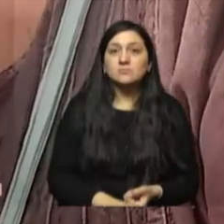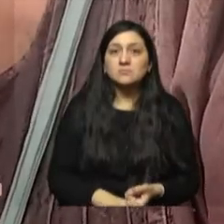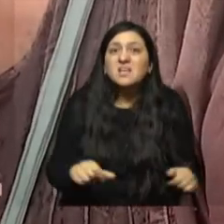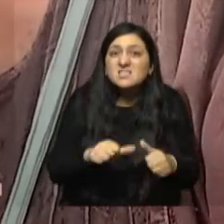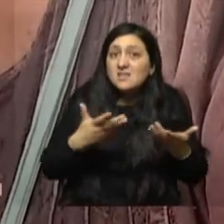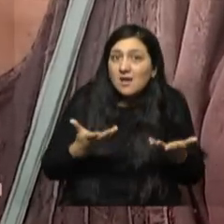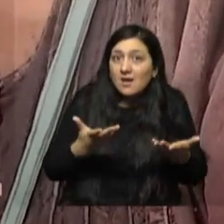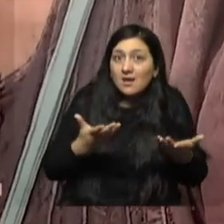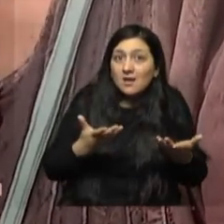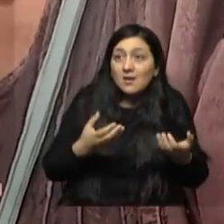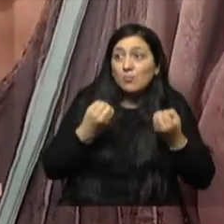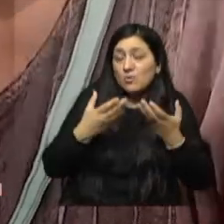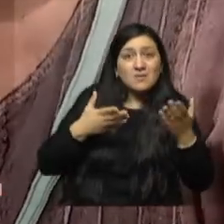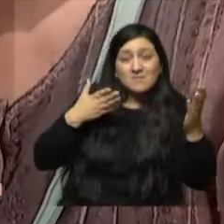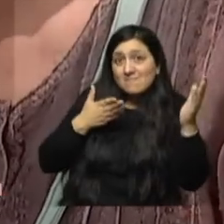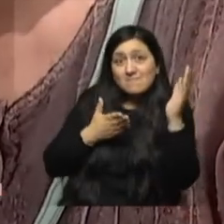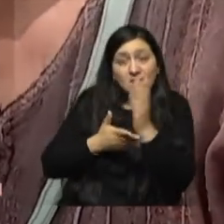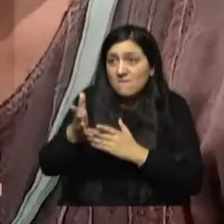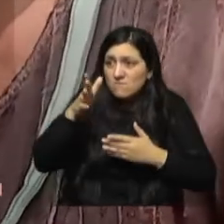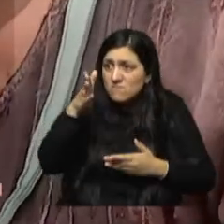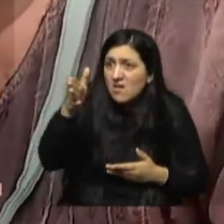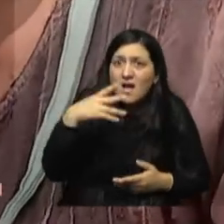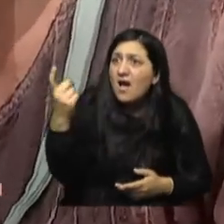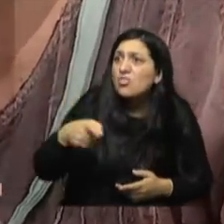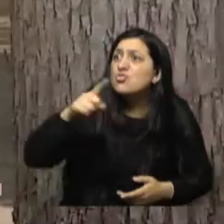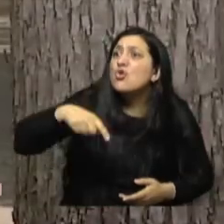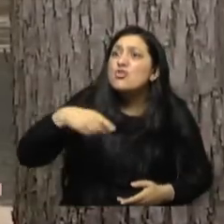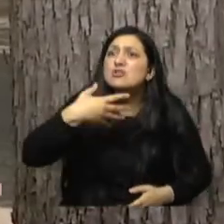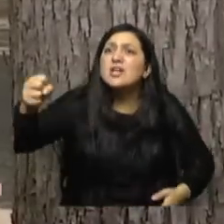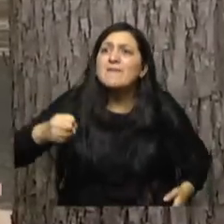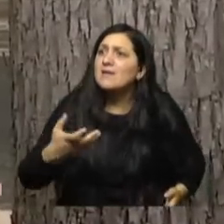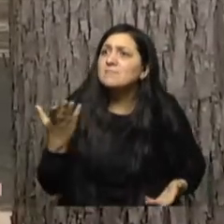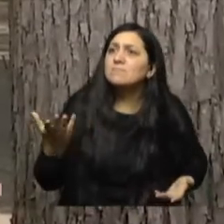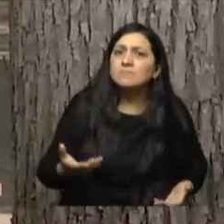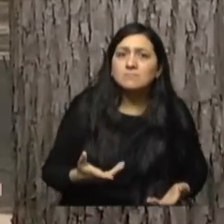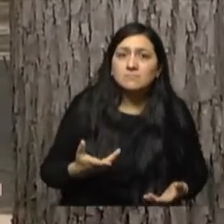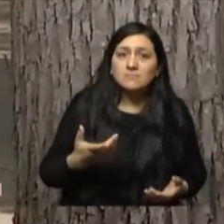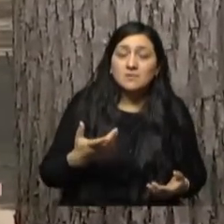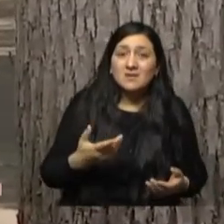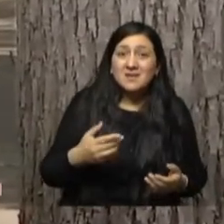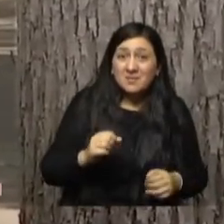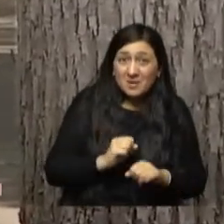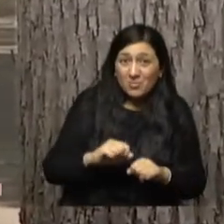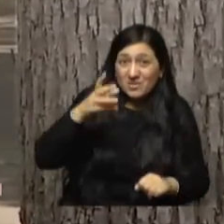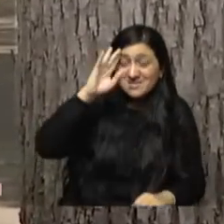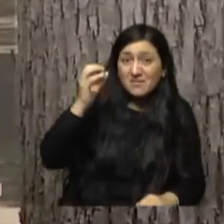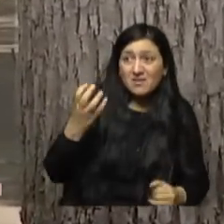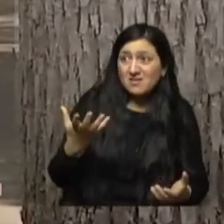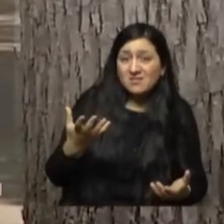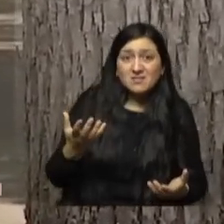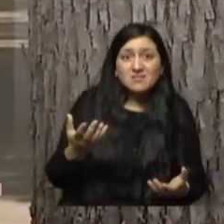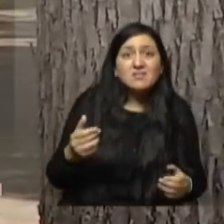hacer? Bueno, salí corriendo atrás a ver a dónde diablos lo llevaban. Y para poder saber, bueno,